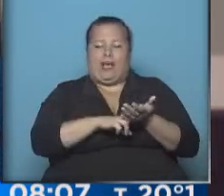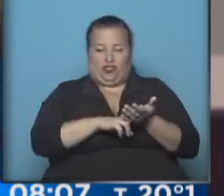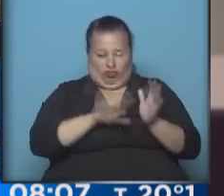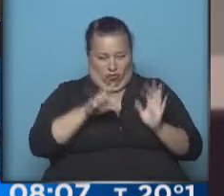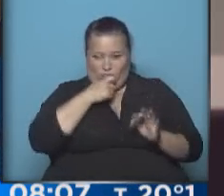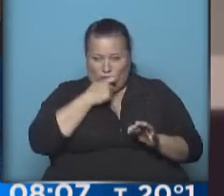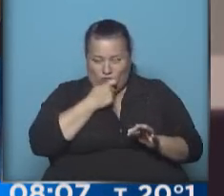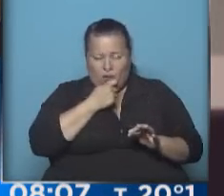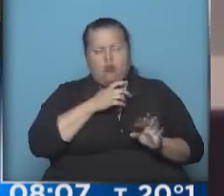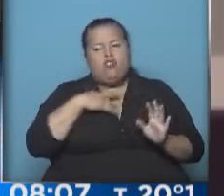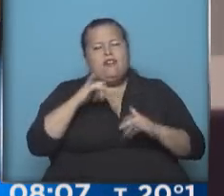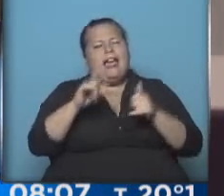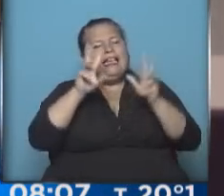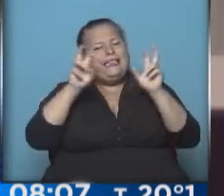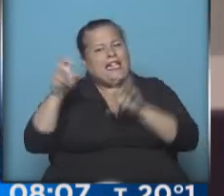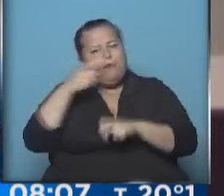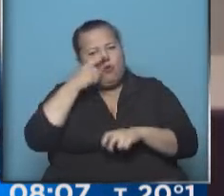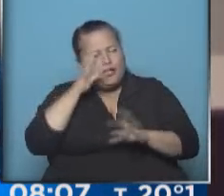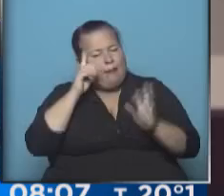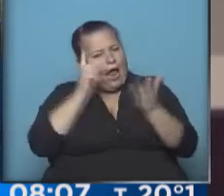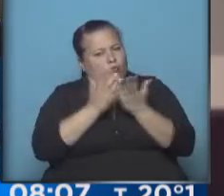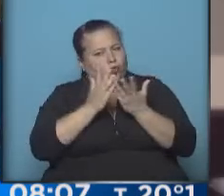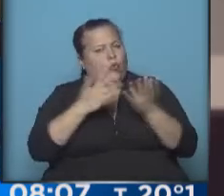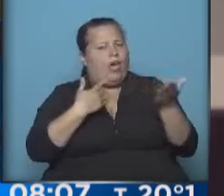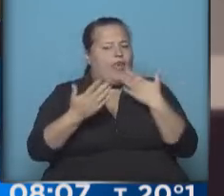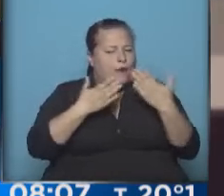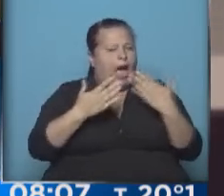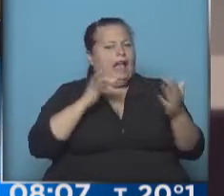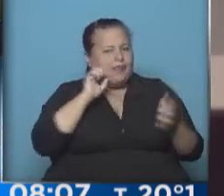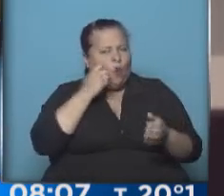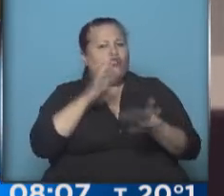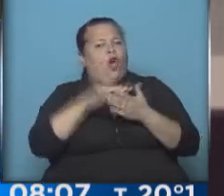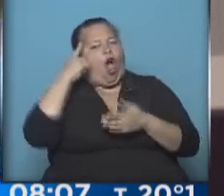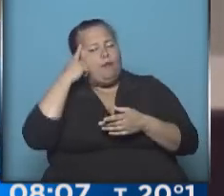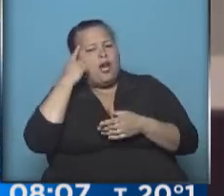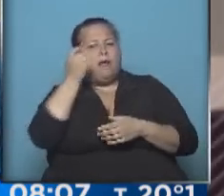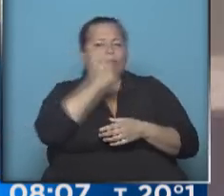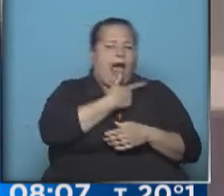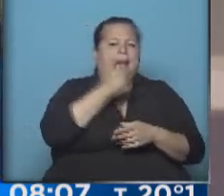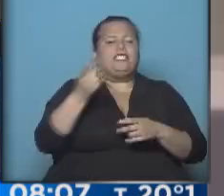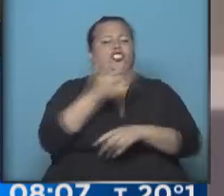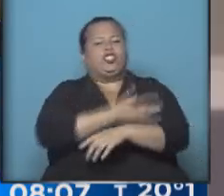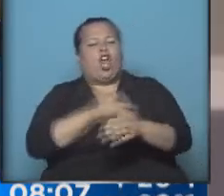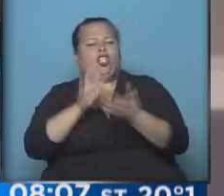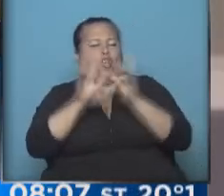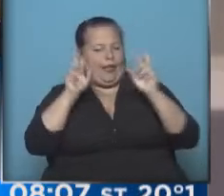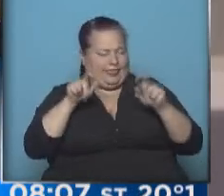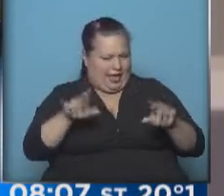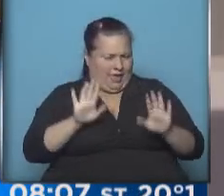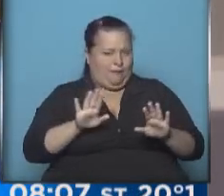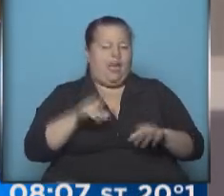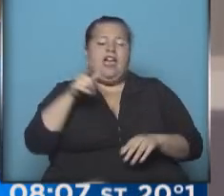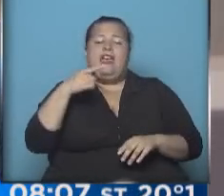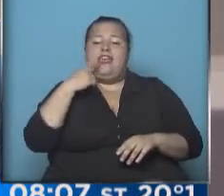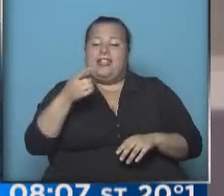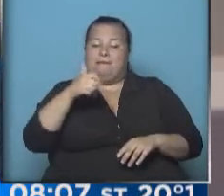ejemplo digo porque son temas interesantes para verlos ahora en discusión en debate sobre lo que piensan macri lo que piensa sioli sobre estas cosas él